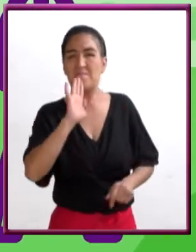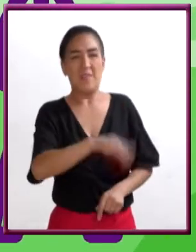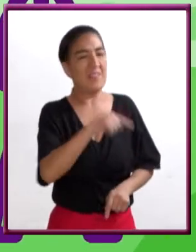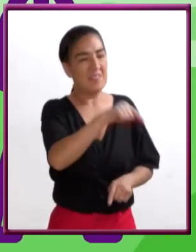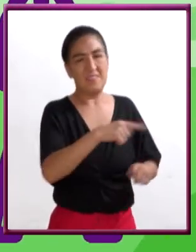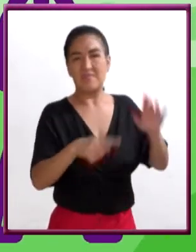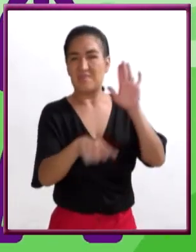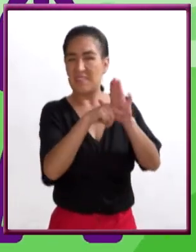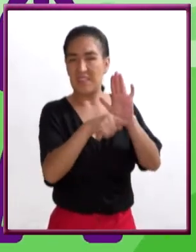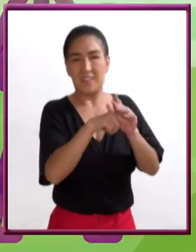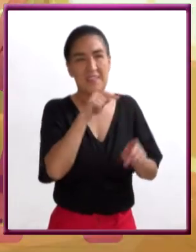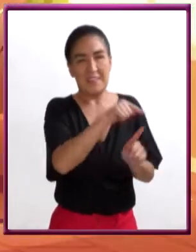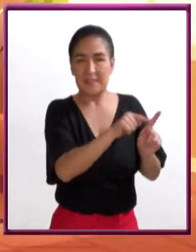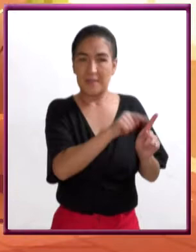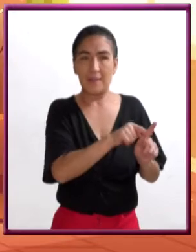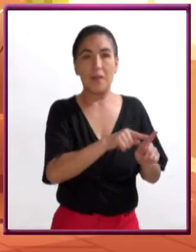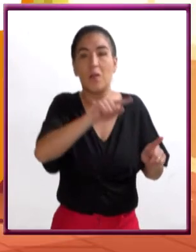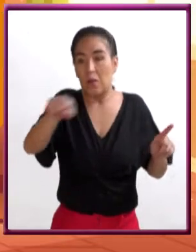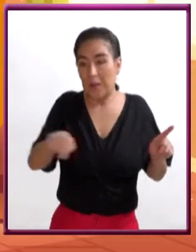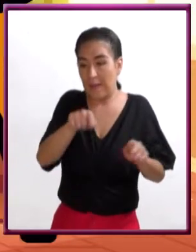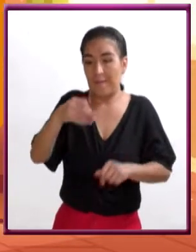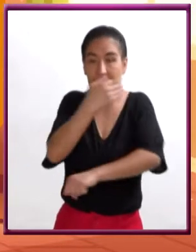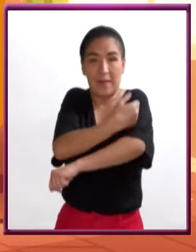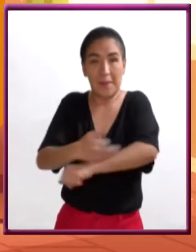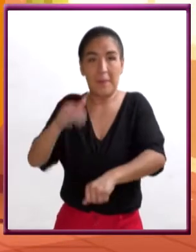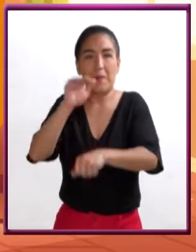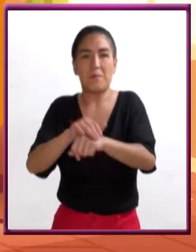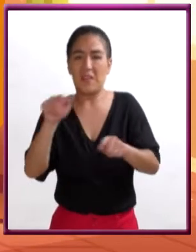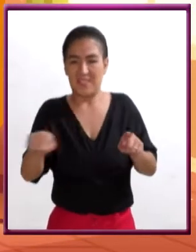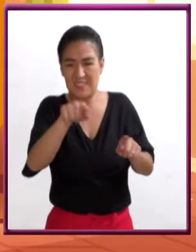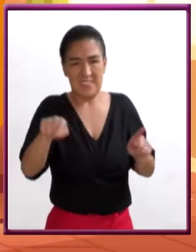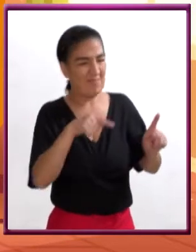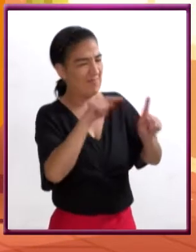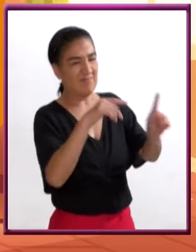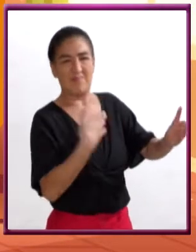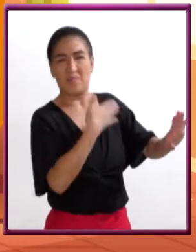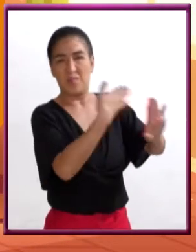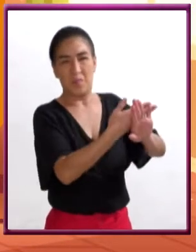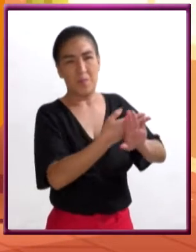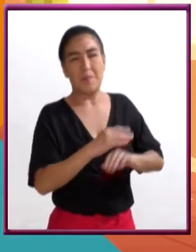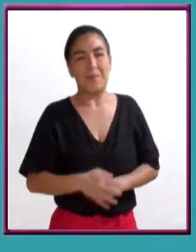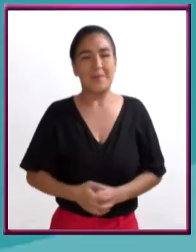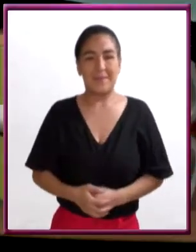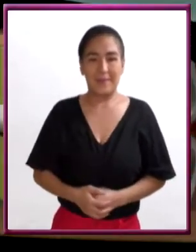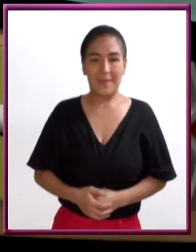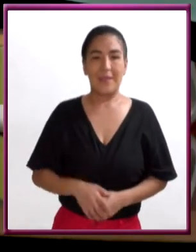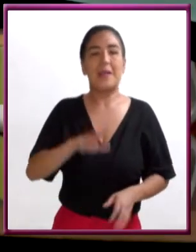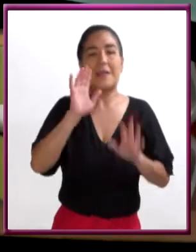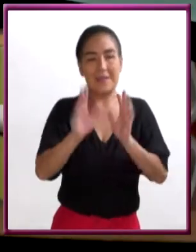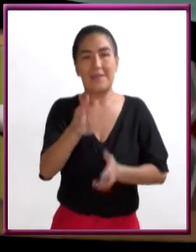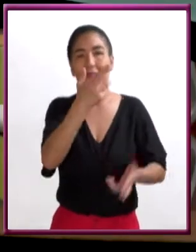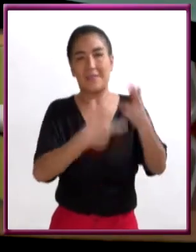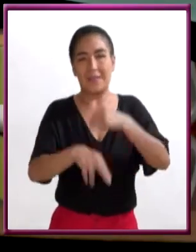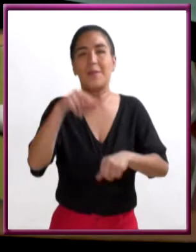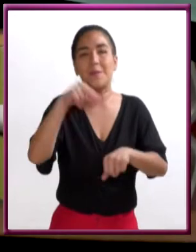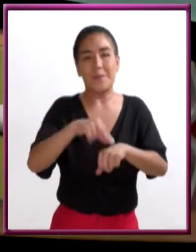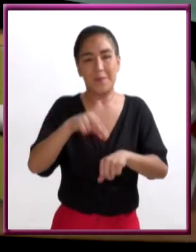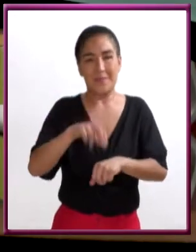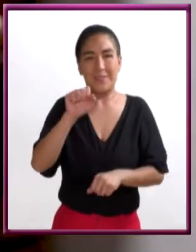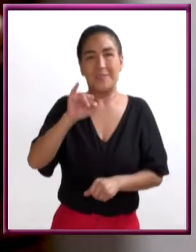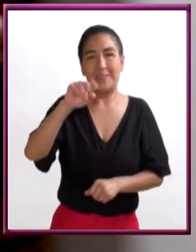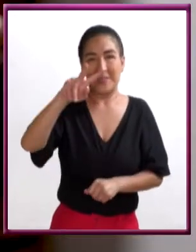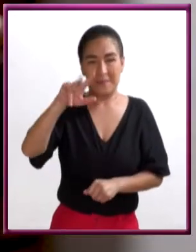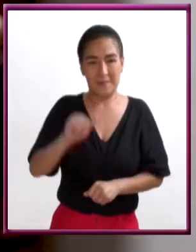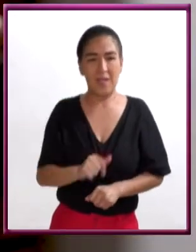persona tóxica y negativa. Pone a los amigos y a la familia en contra de la víctima. Ya estamos de regreso con la doctora